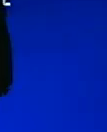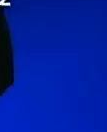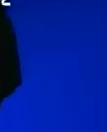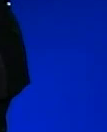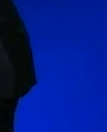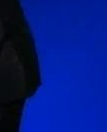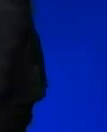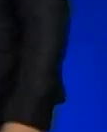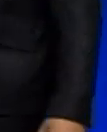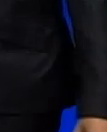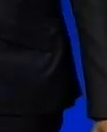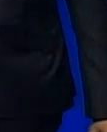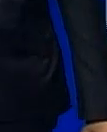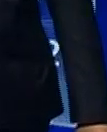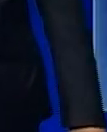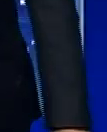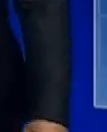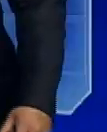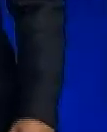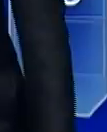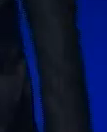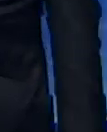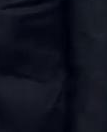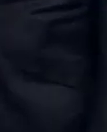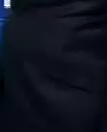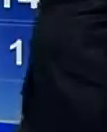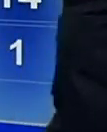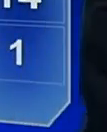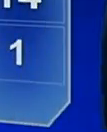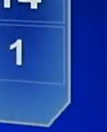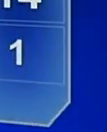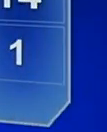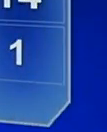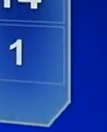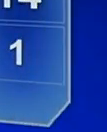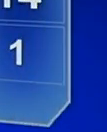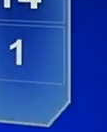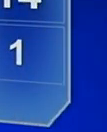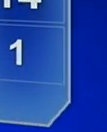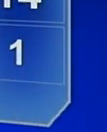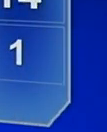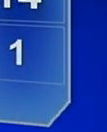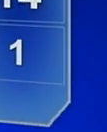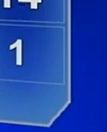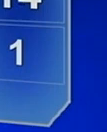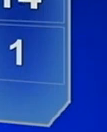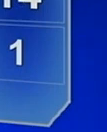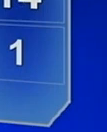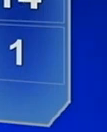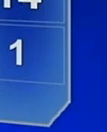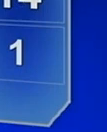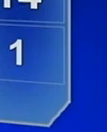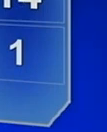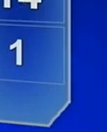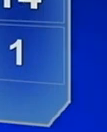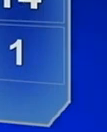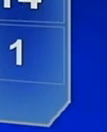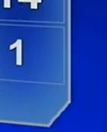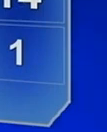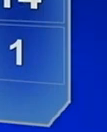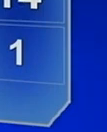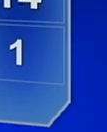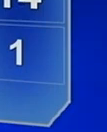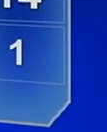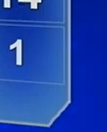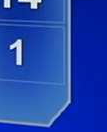25 para la ciudad de Santa Cruz. Y ahora con su pronóstico extendido, segunda mitad de la semana laboral, tiempo mayormente seco, la humedad regresando poco a poco